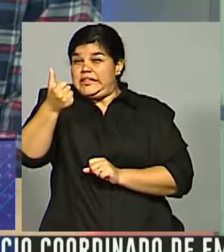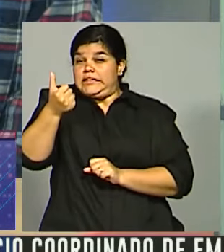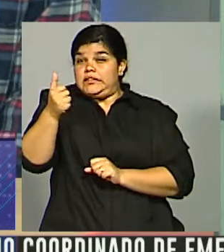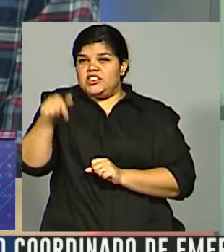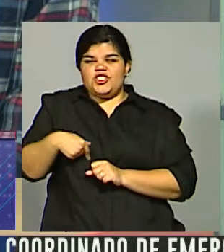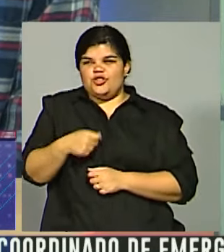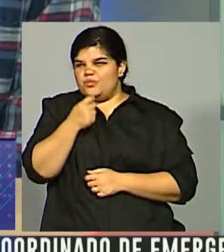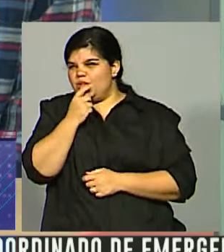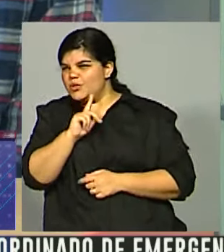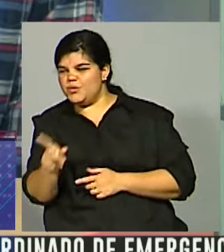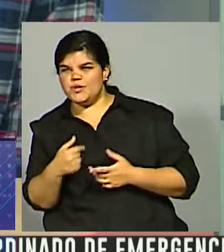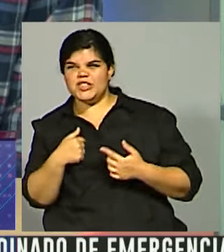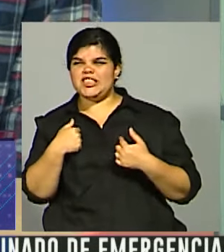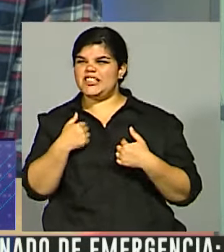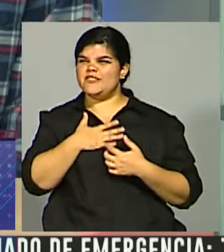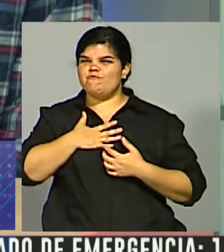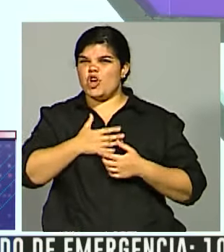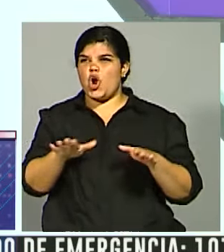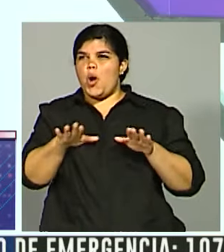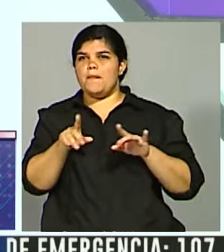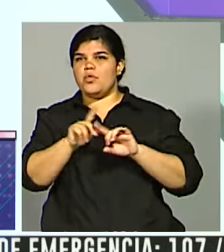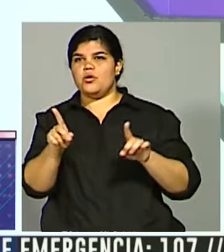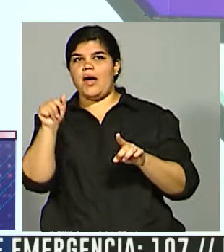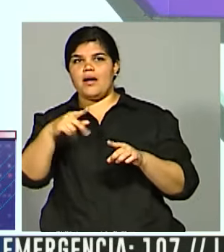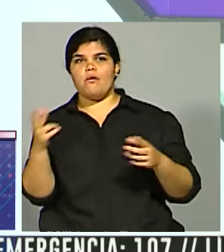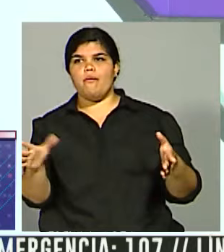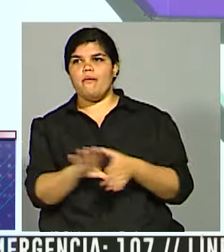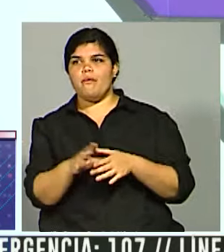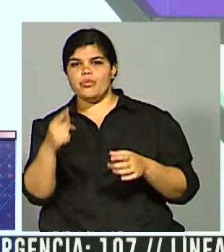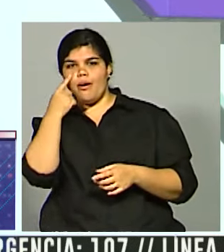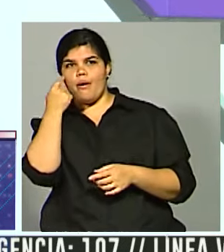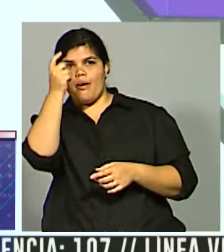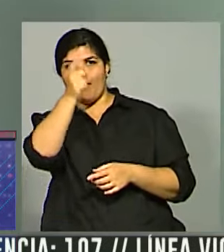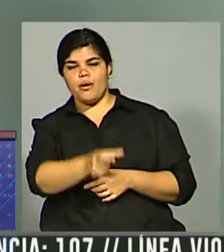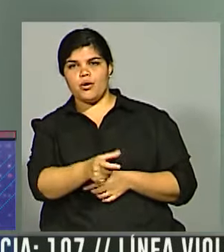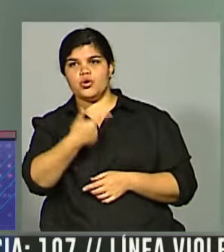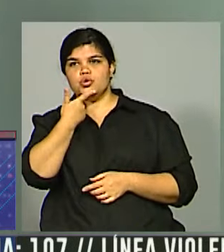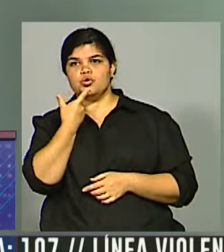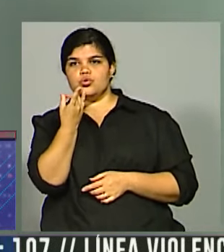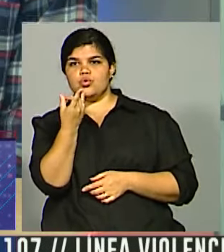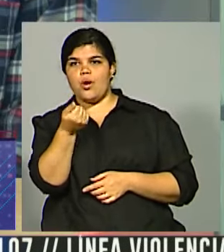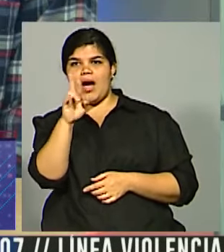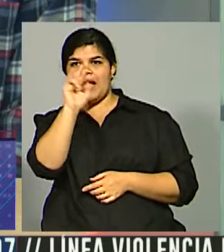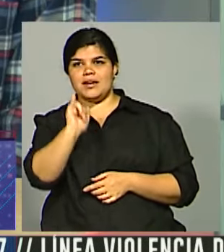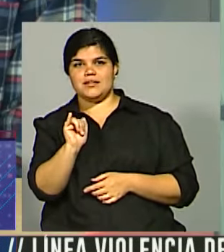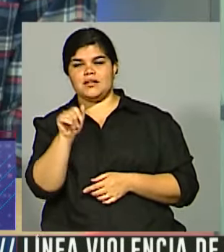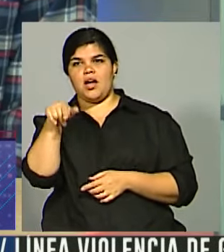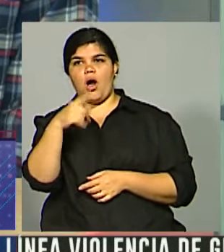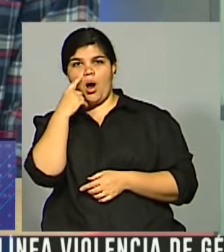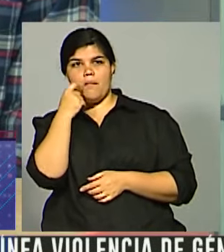lo mío, no me gustaba, ¿no? Y ahí lo conozco al Flaco Suárez. La Facultad de Ciencias Económicas, en cuarto año, el maestro